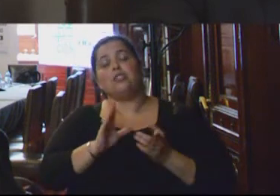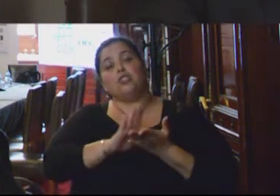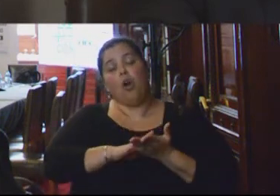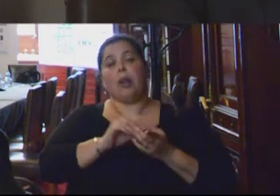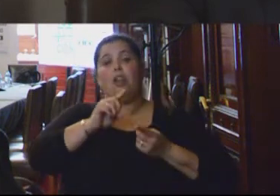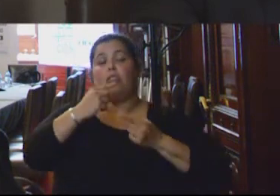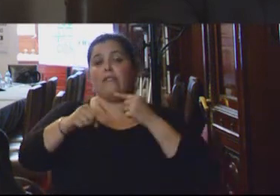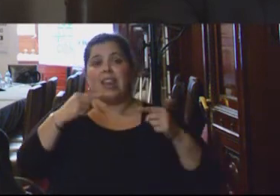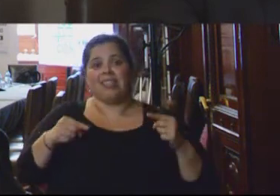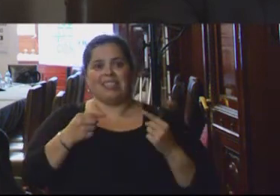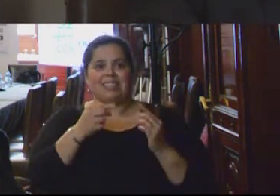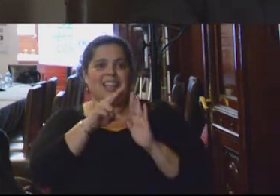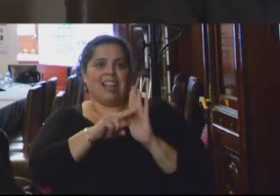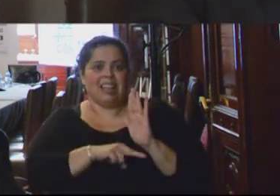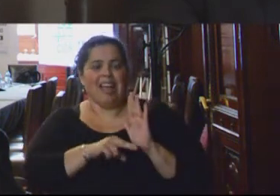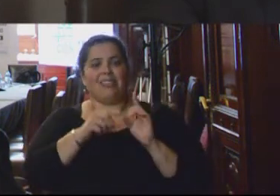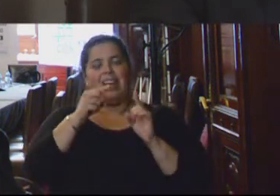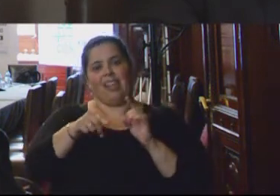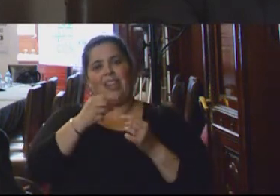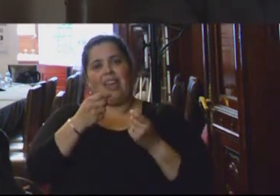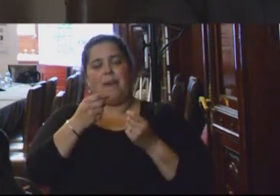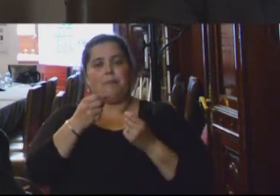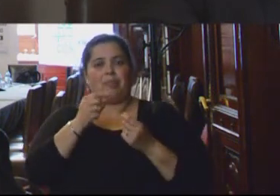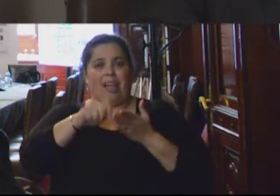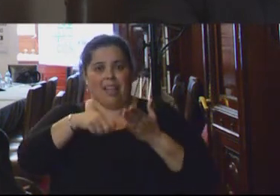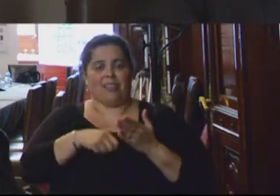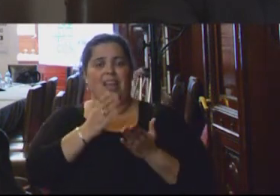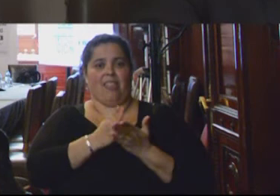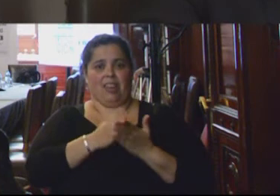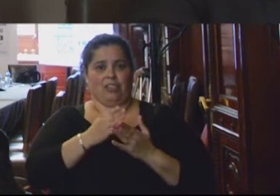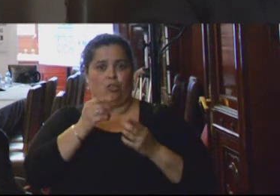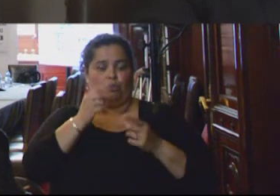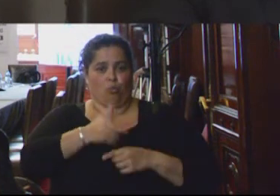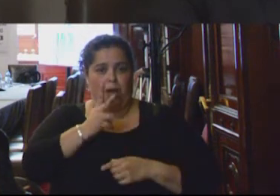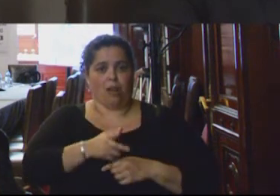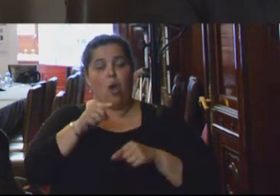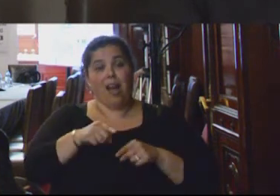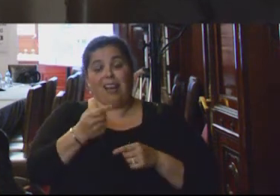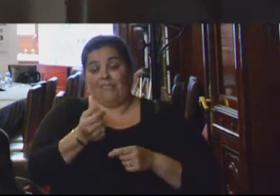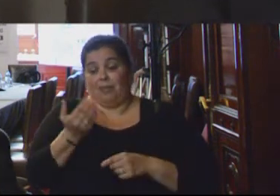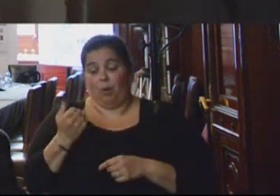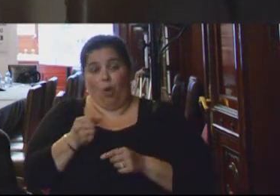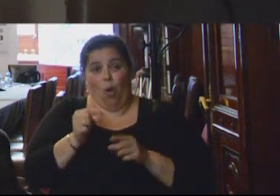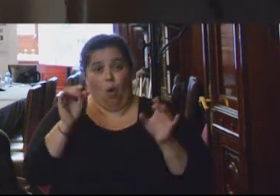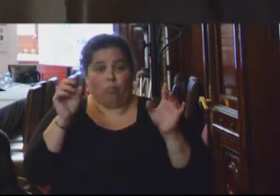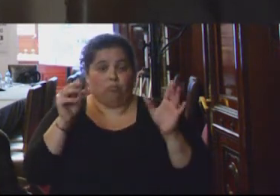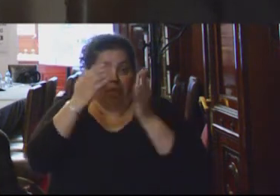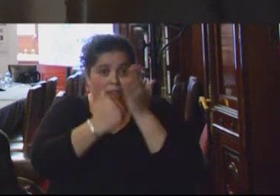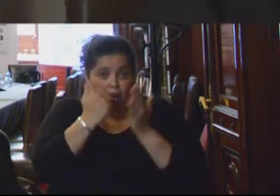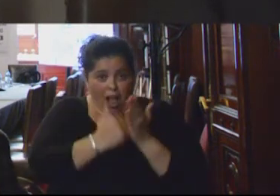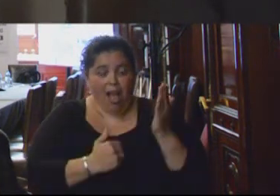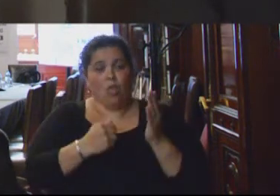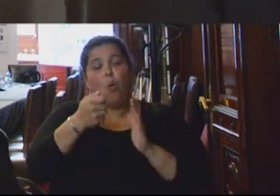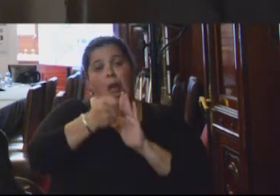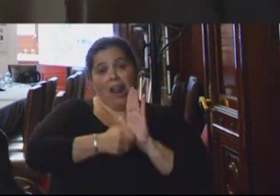de derechos humanos. Tampoco se ha derogado el decreto 739 que afecta severamente la libertad